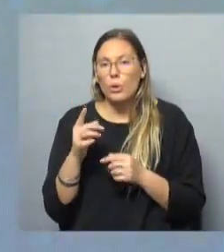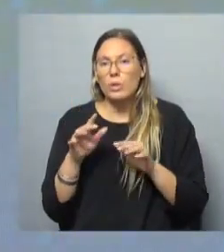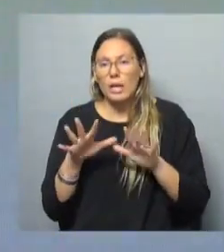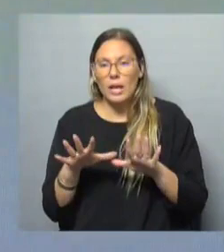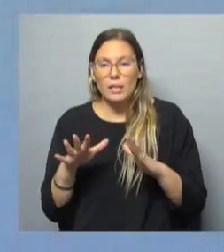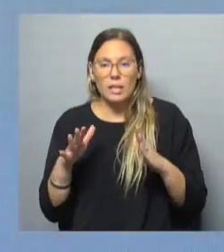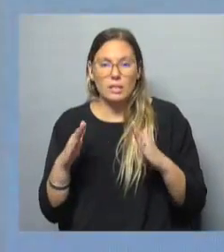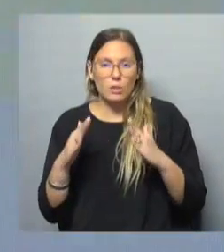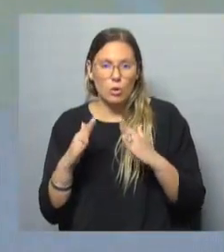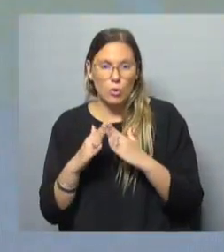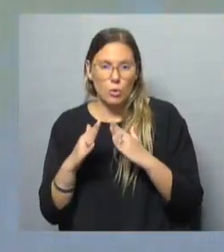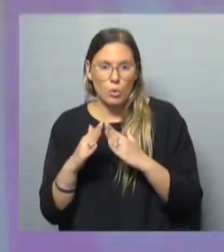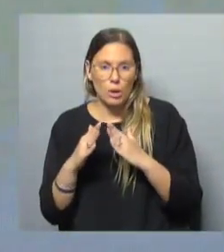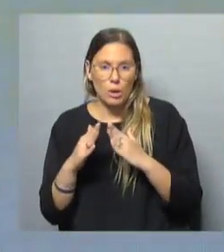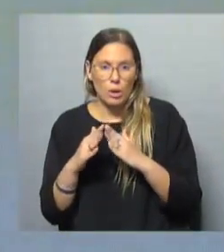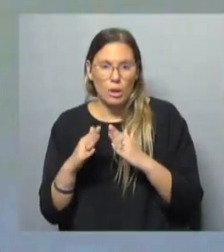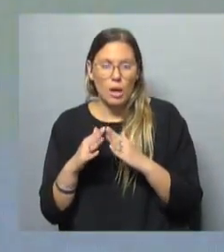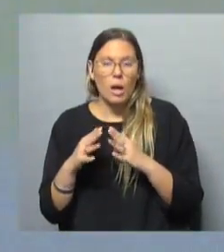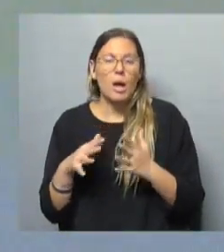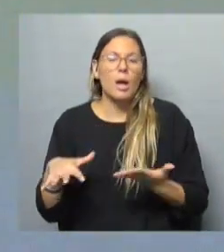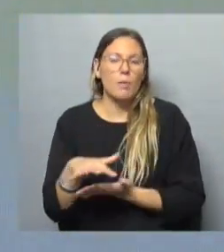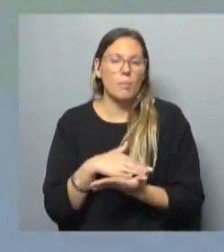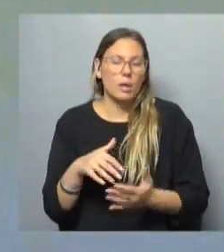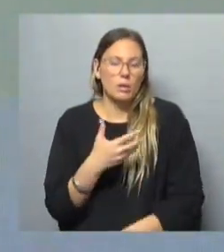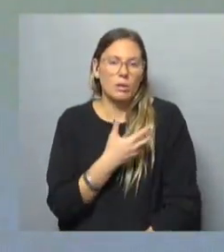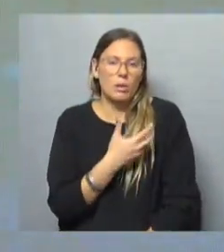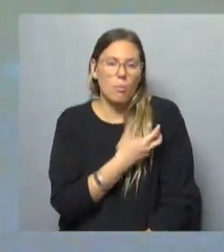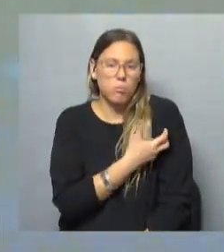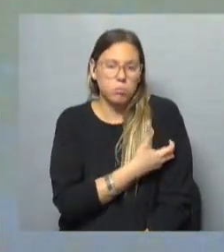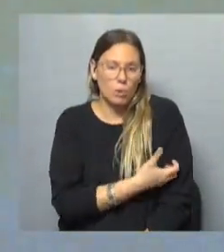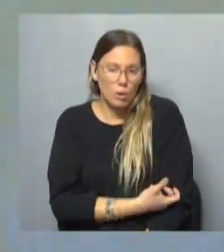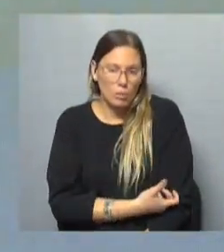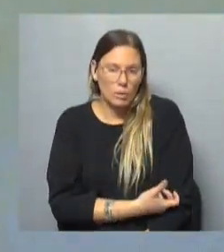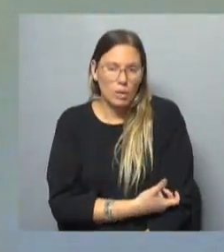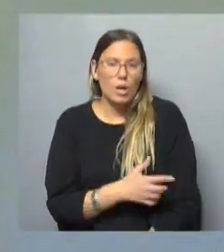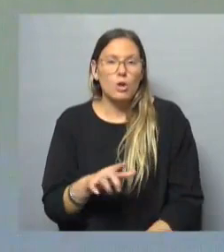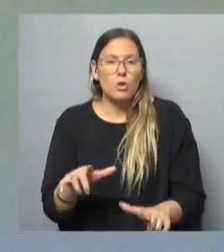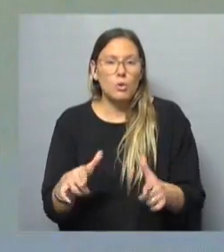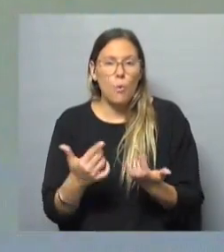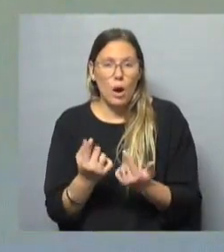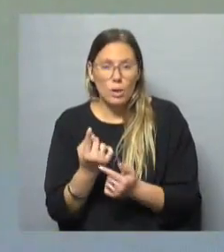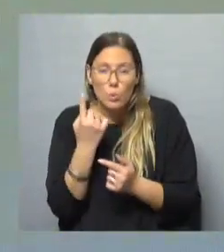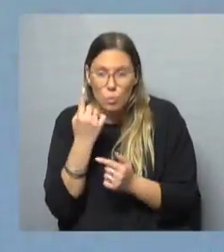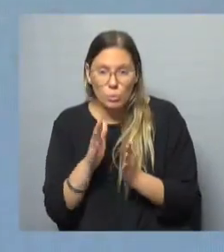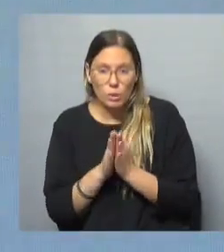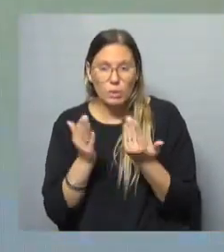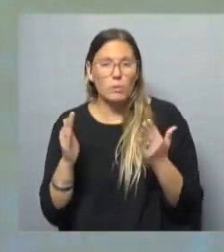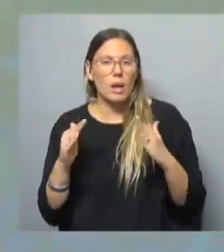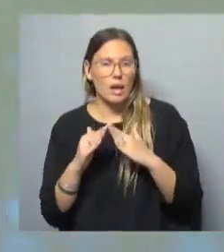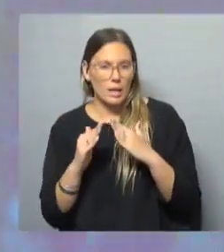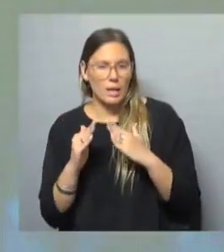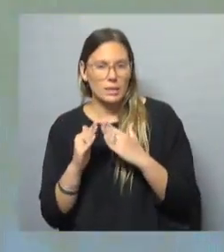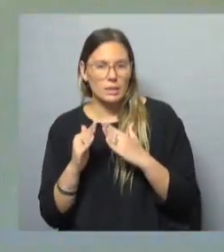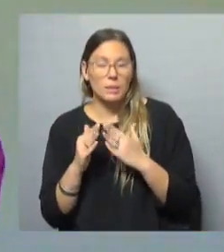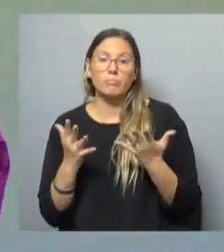hogares en barrios carenciados, que en los que no hay ningún libro en la casa,